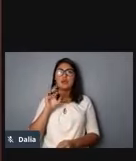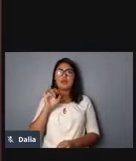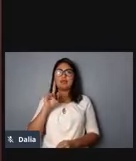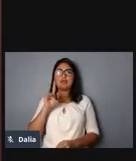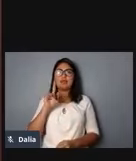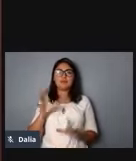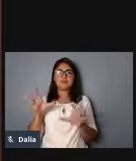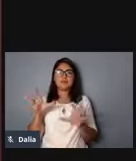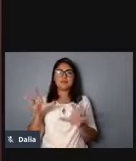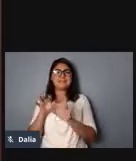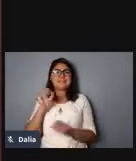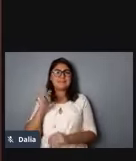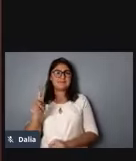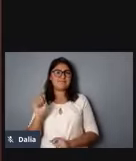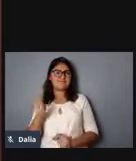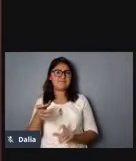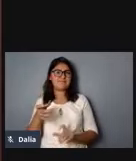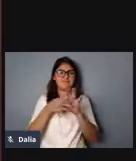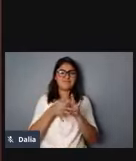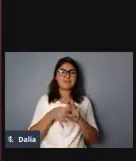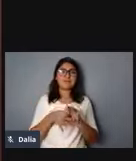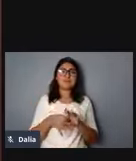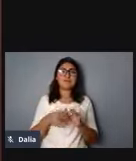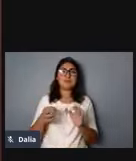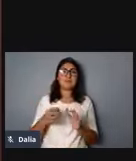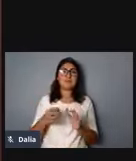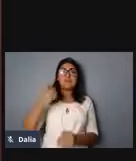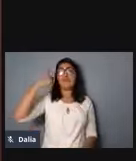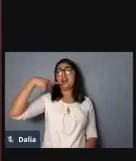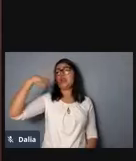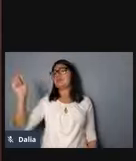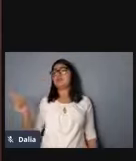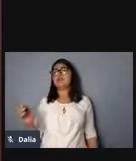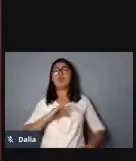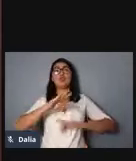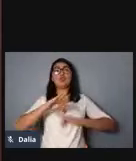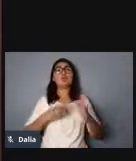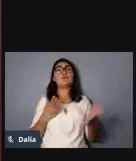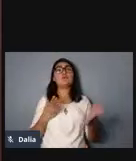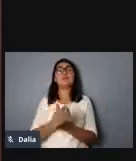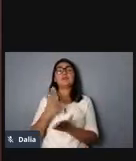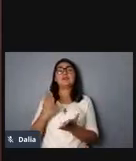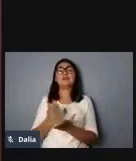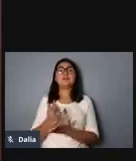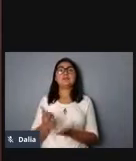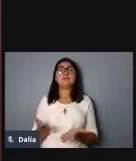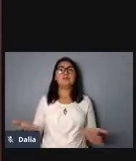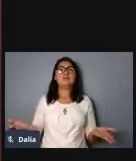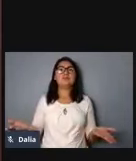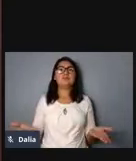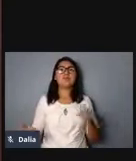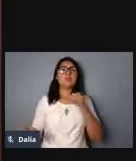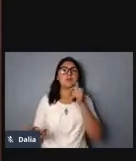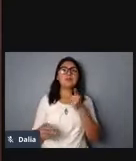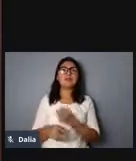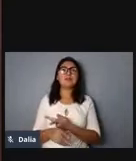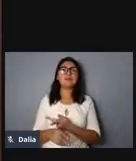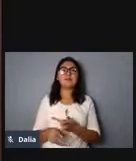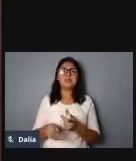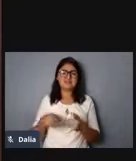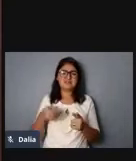decir? Que así de fácil, todas y todos pasan el año. No pasa nada. ¿Qué es lo importante? Que